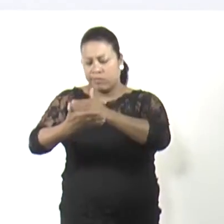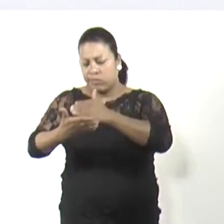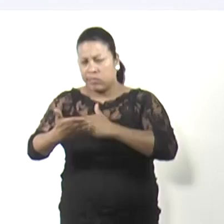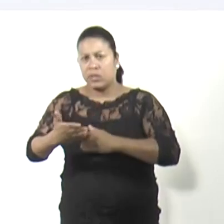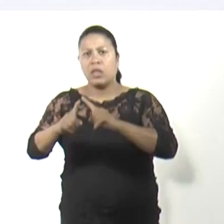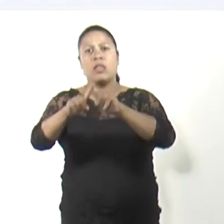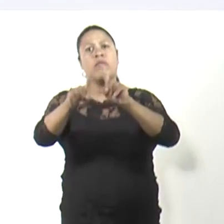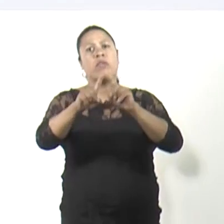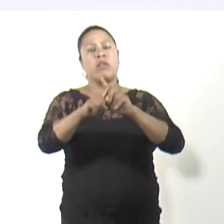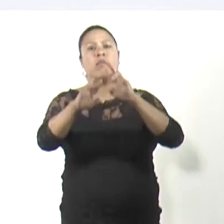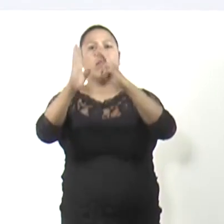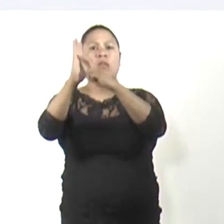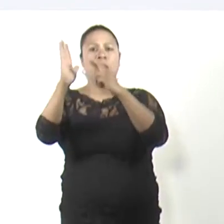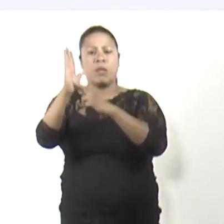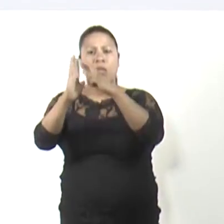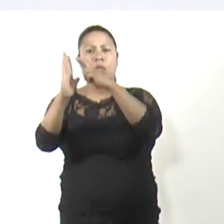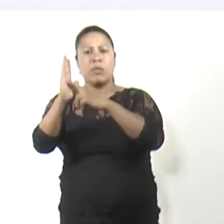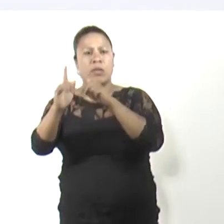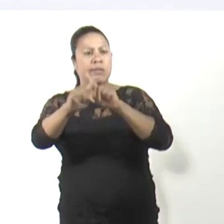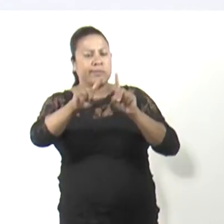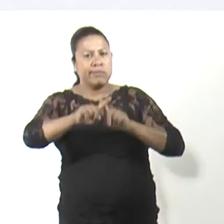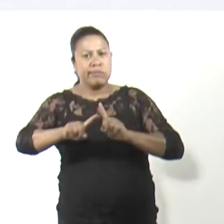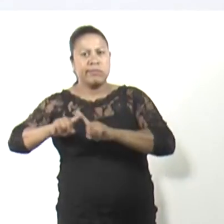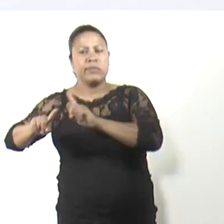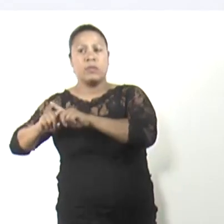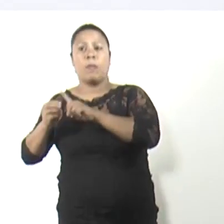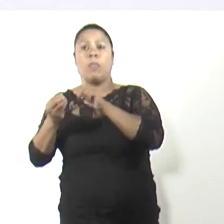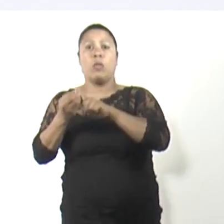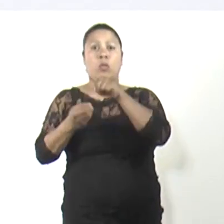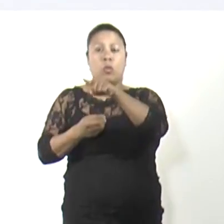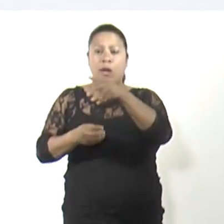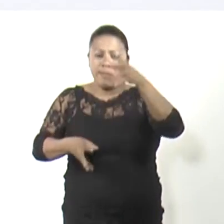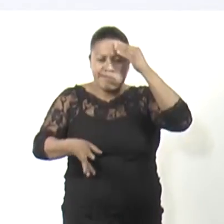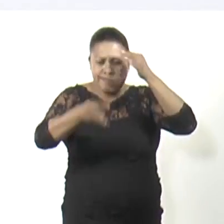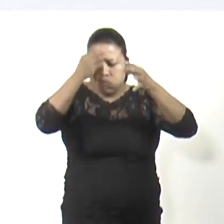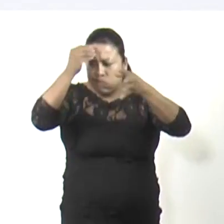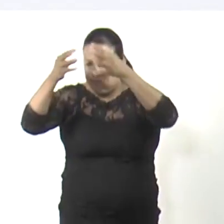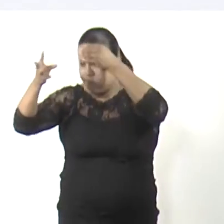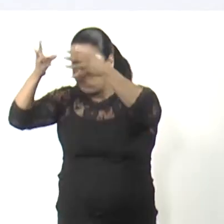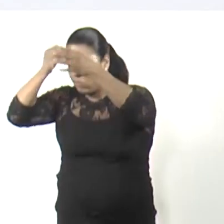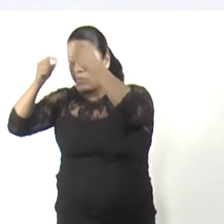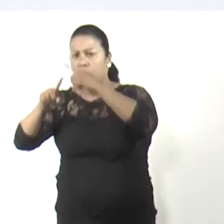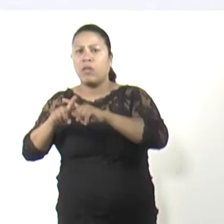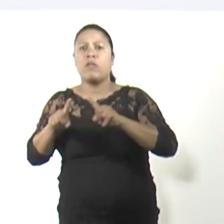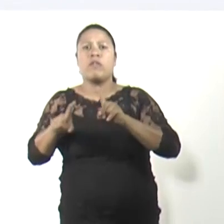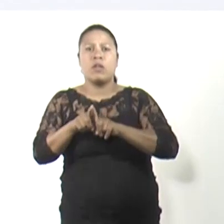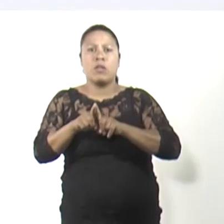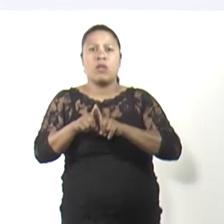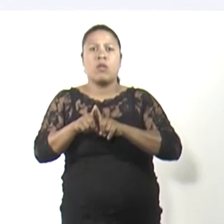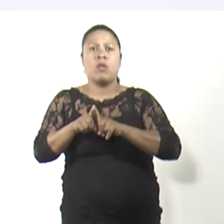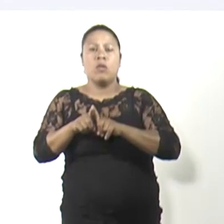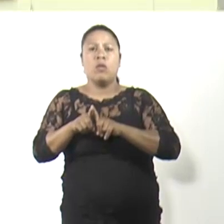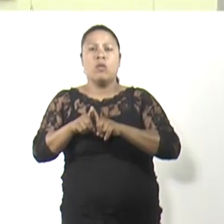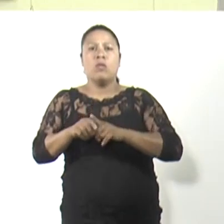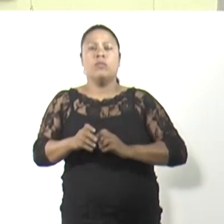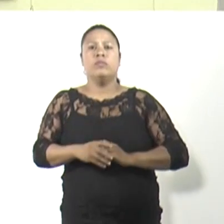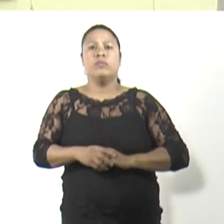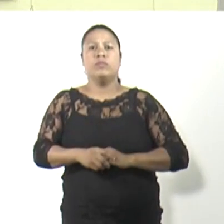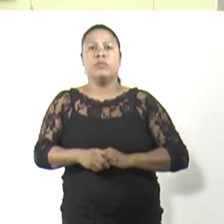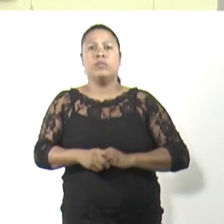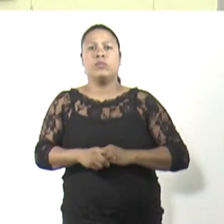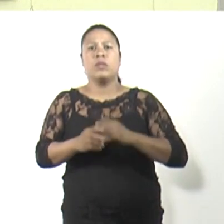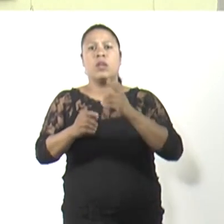de reglamentos, en donde tú vas a aprender con H